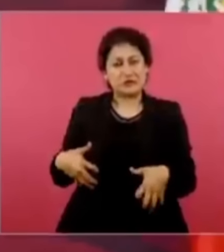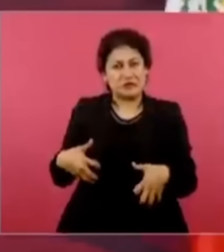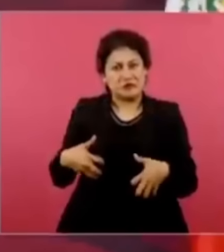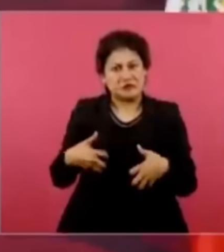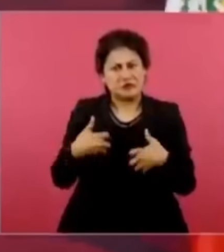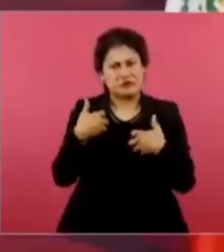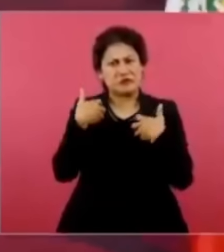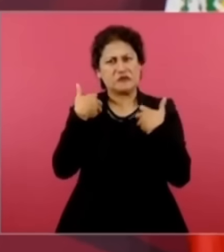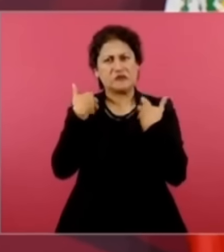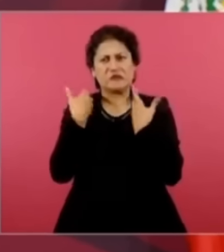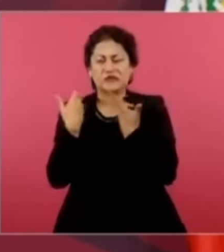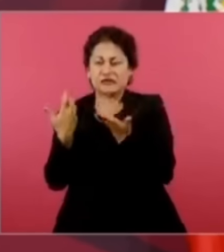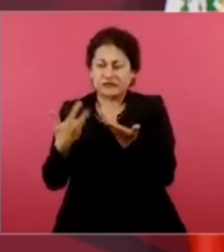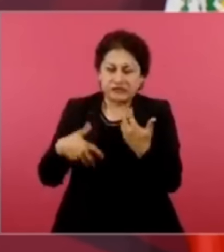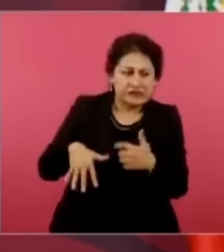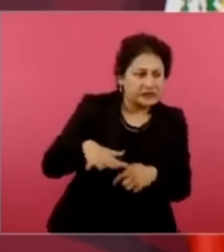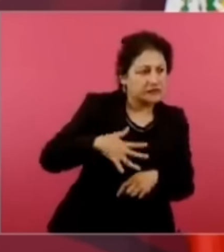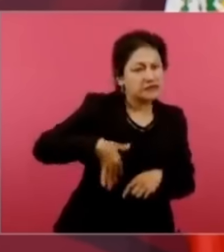seguir